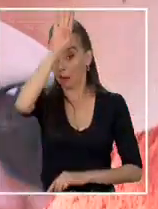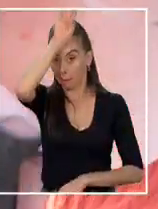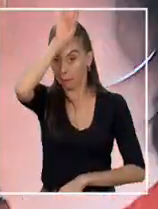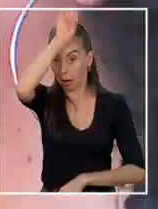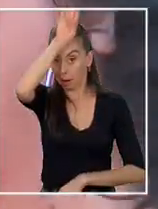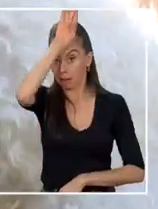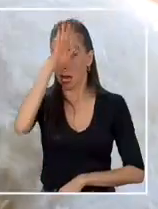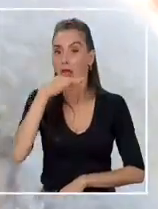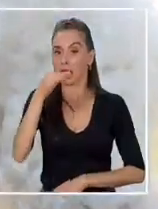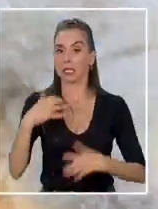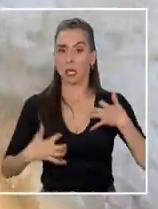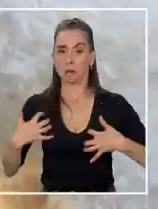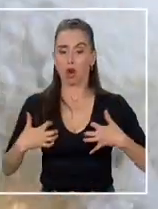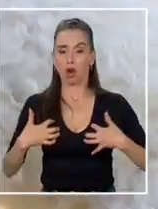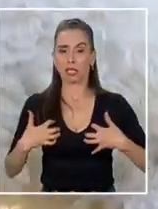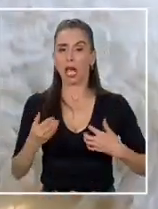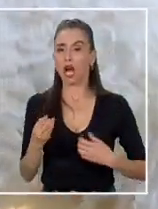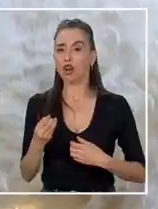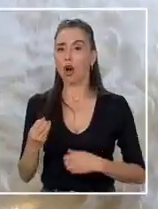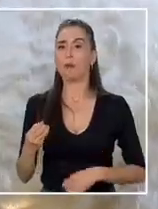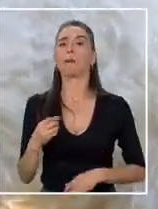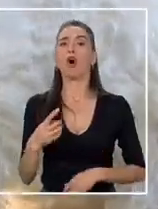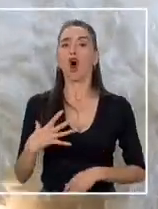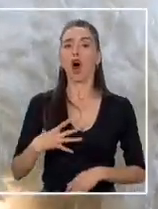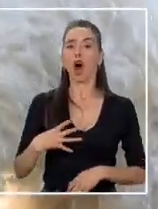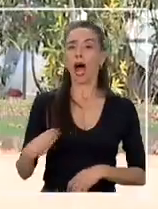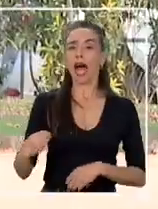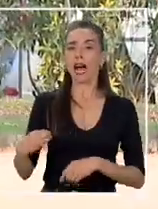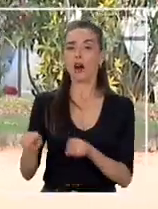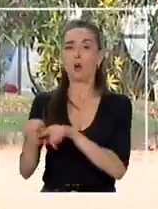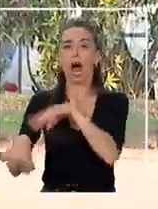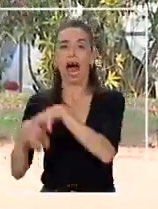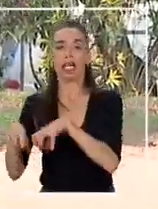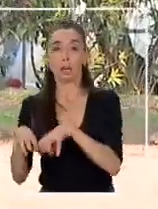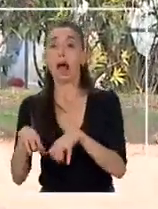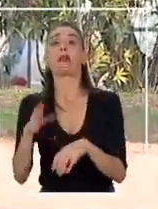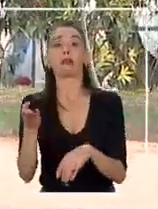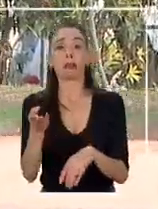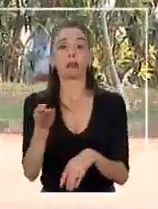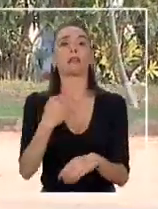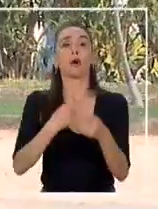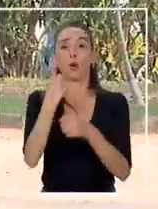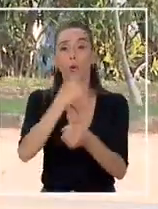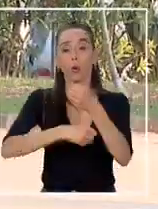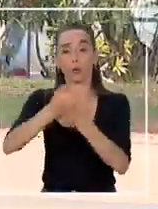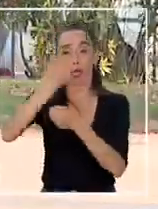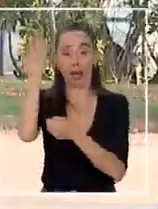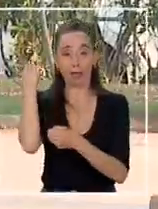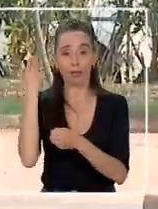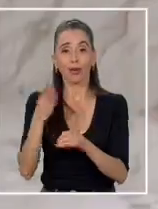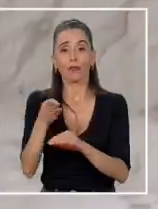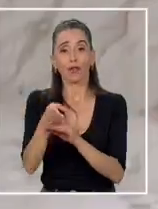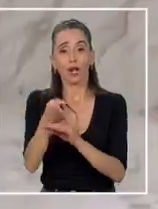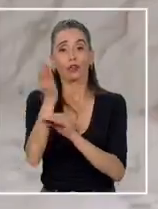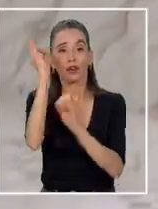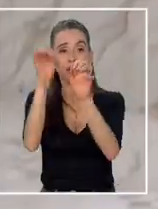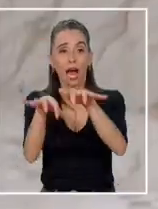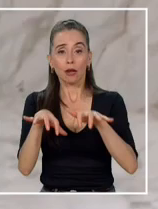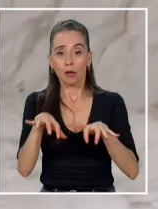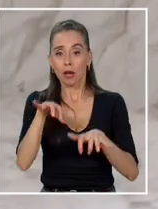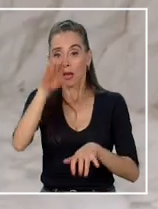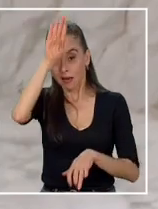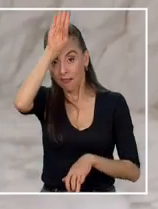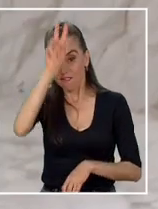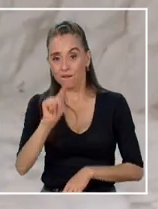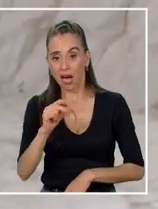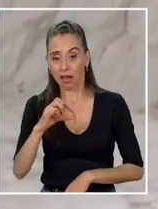se muestra molesto frente al tema de tratar a los hijos como mascotas, pues ya lo hizo hace un año en una audiencia en el Vaticano.